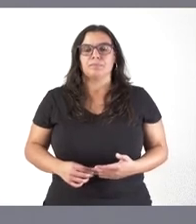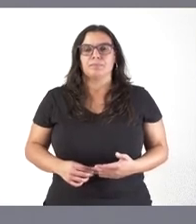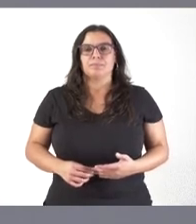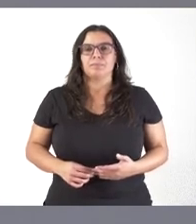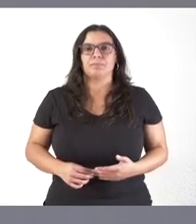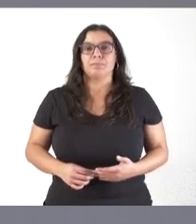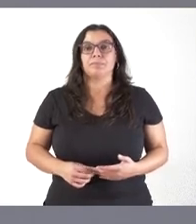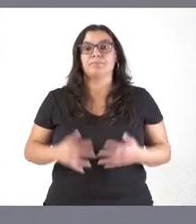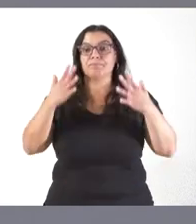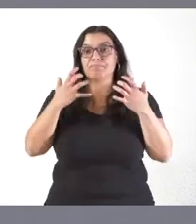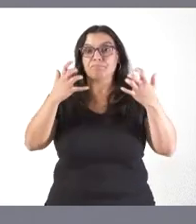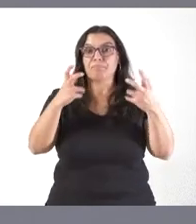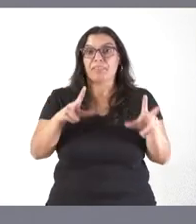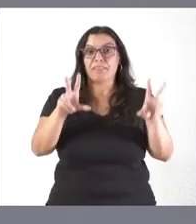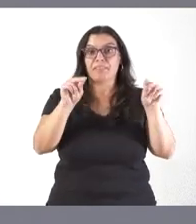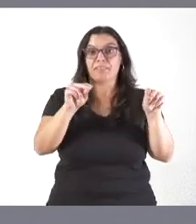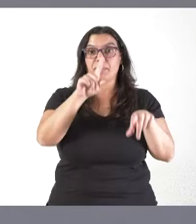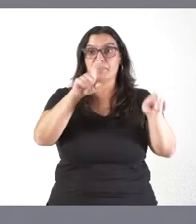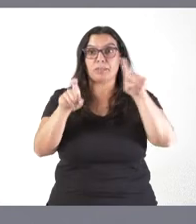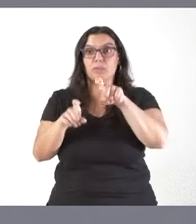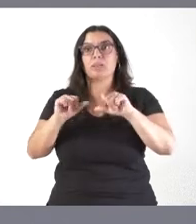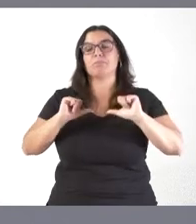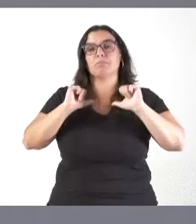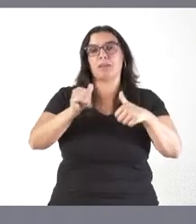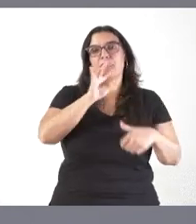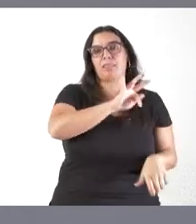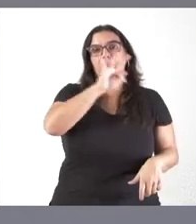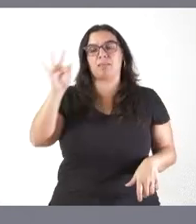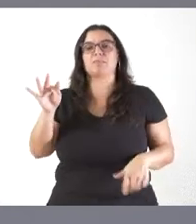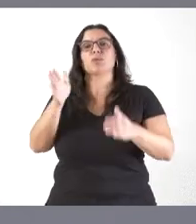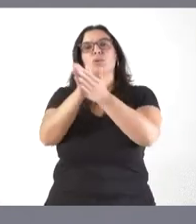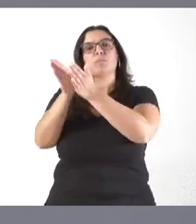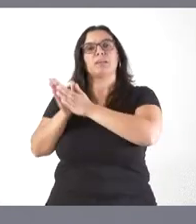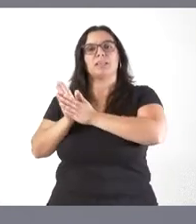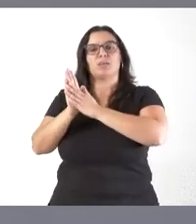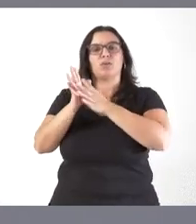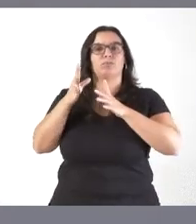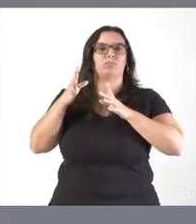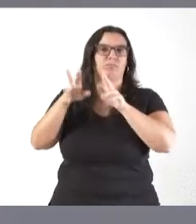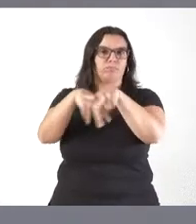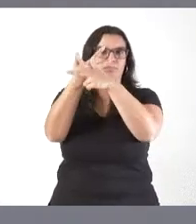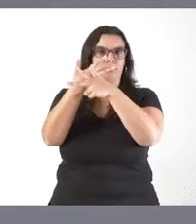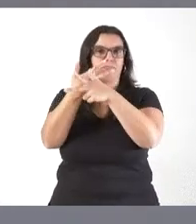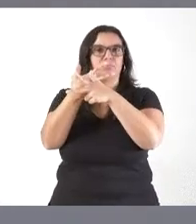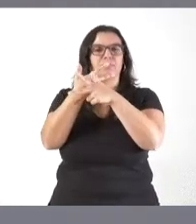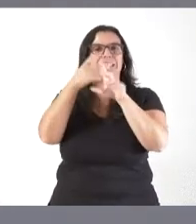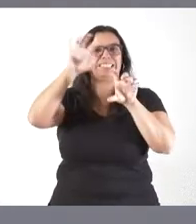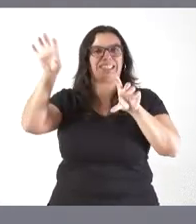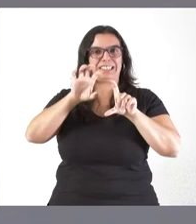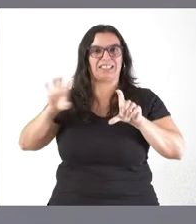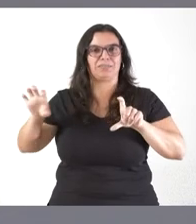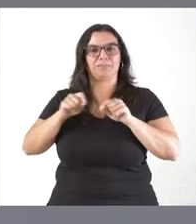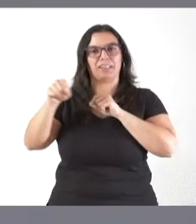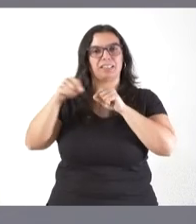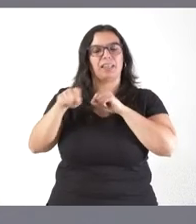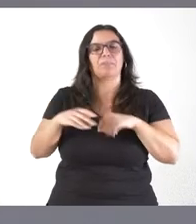si no tenemos más preguntas en la sala vamos a dar paso a los compañeros que nos siguen de forma telemática hoy